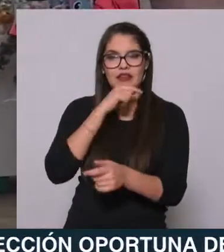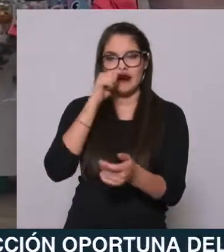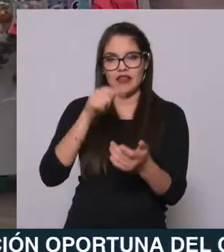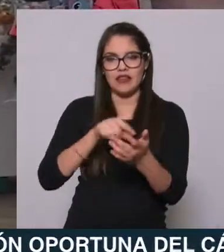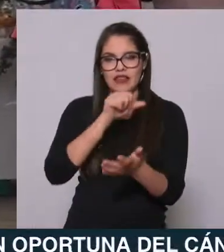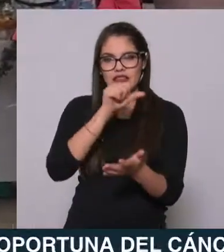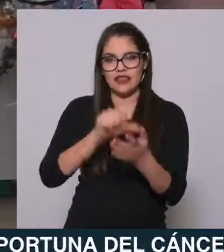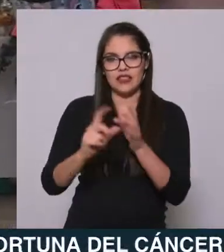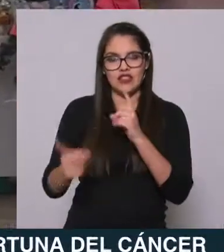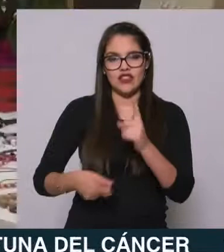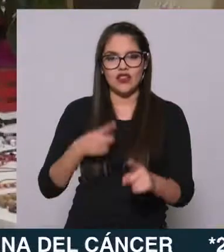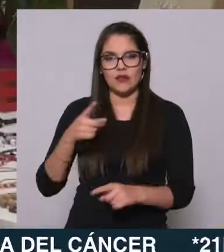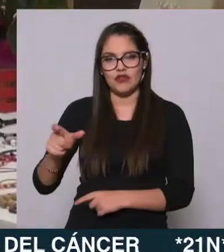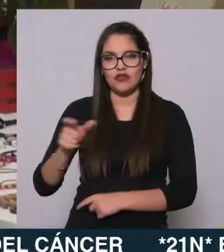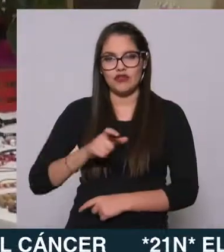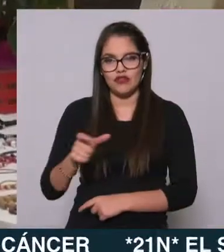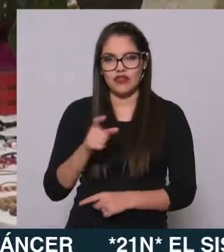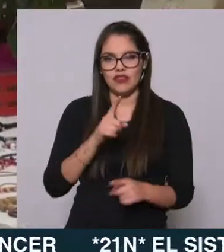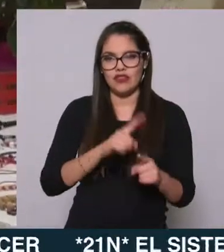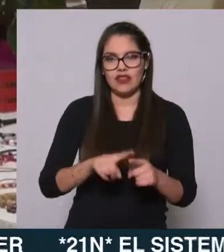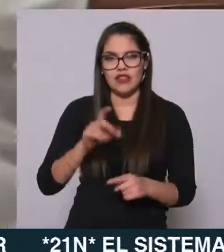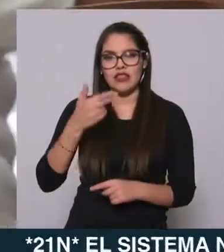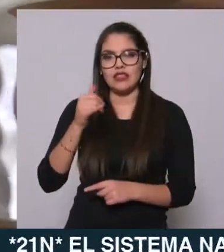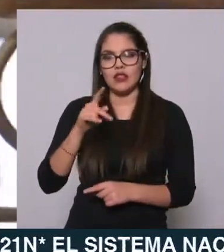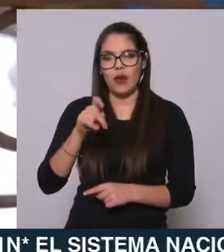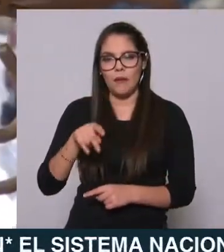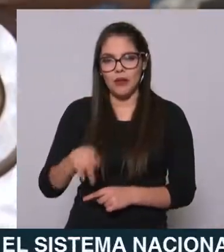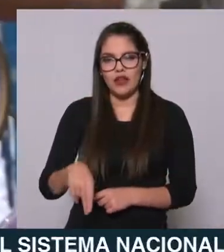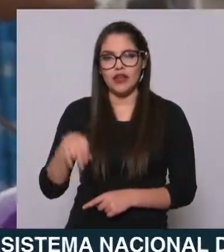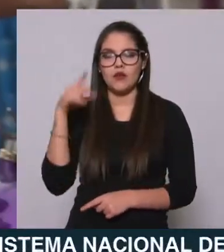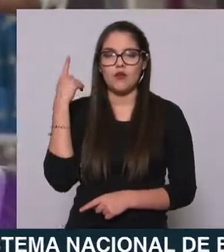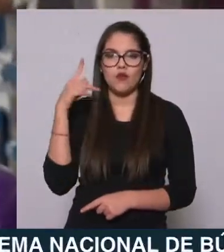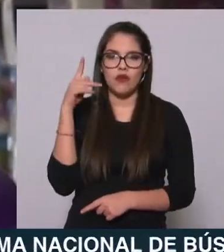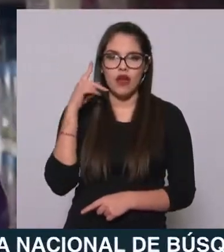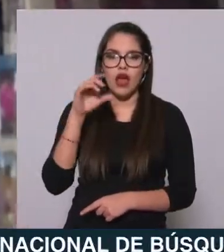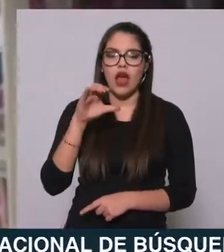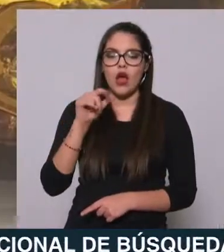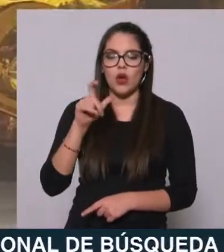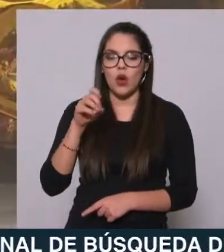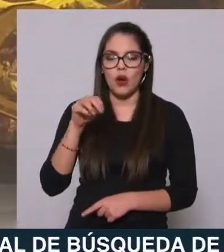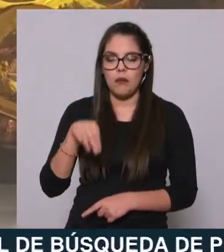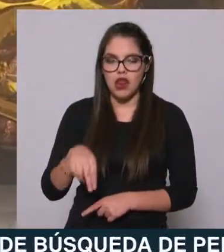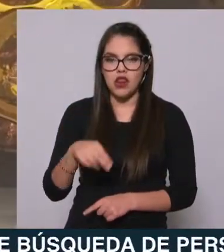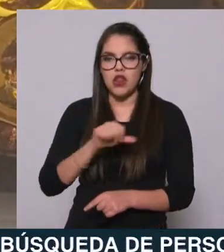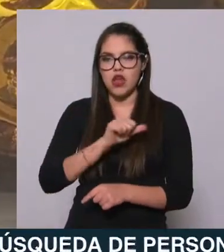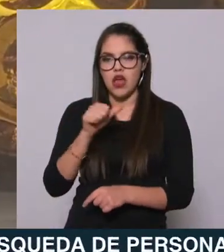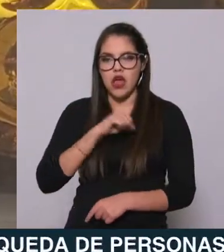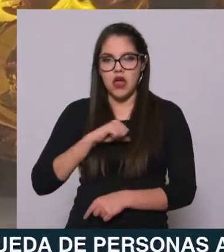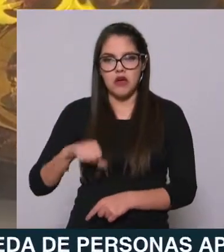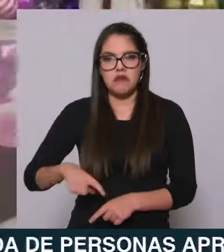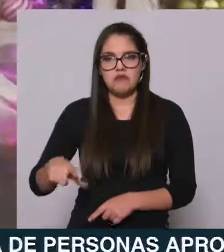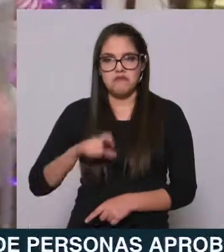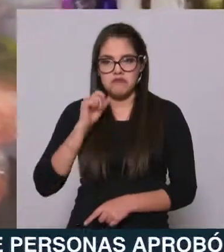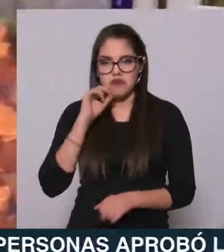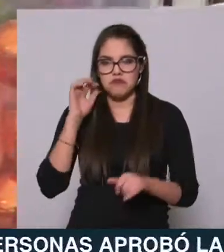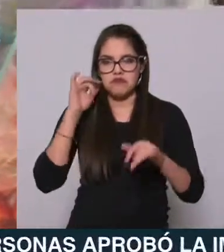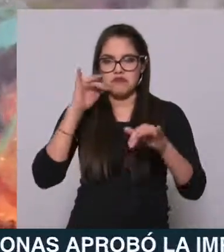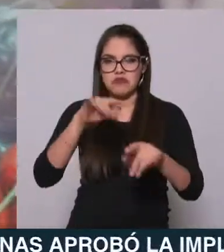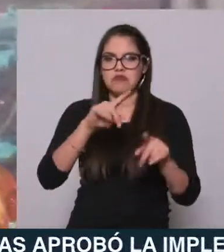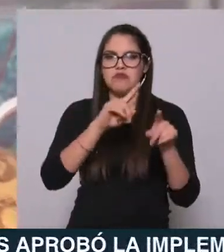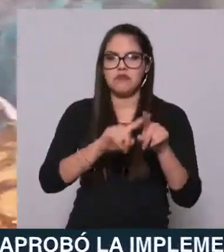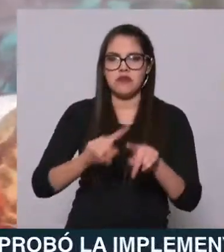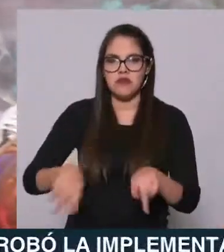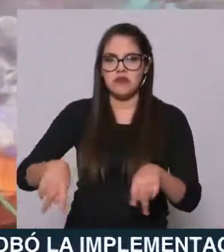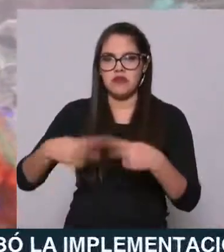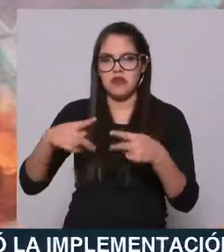Deportivo Xochimilco. Artesanos de Chinahuapan, Puebla, Acolman, Estado de México y de la Alcaldía Xochimilco ofrecen diversos productos